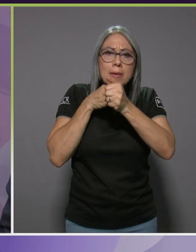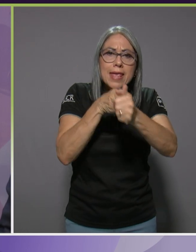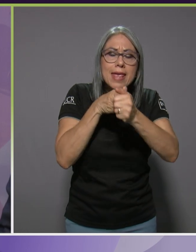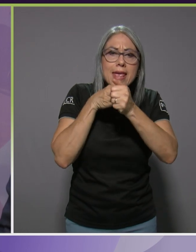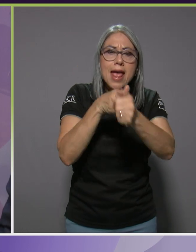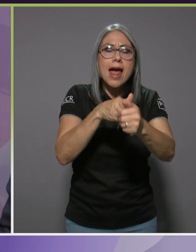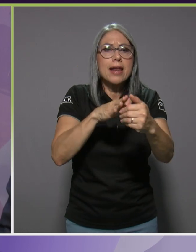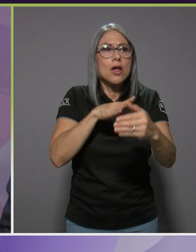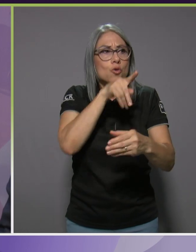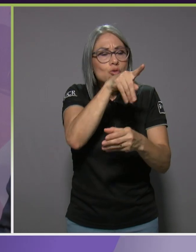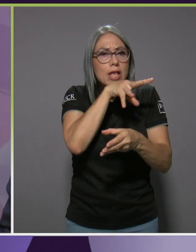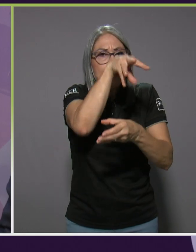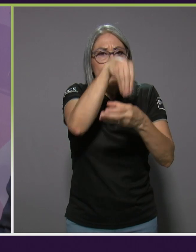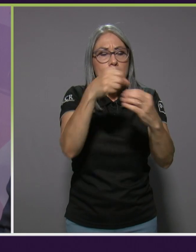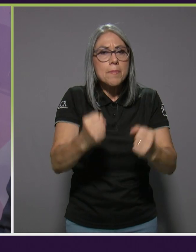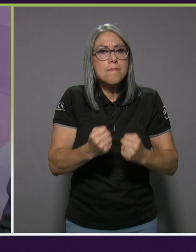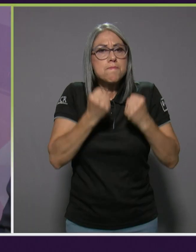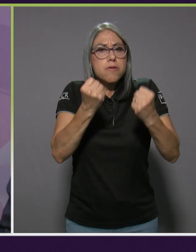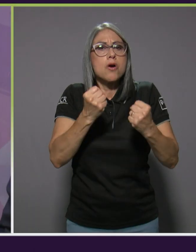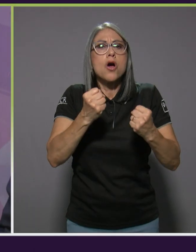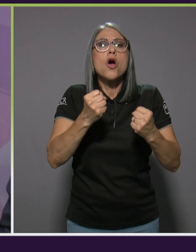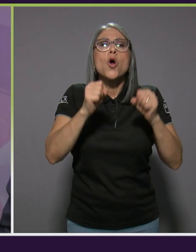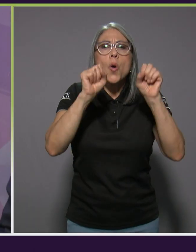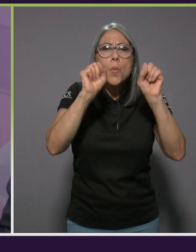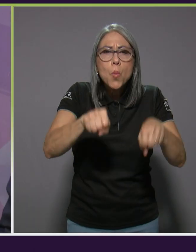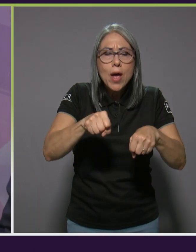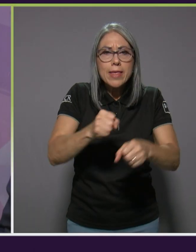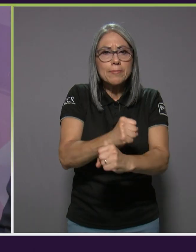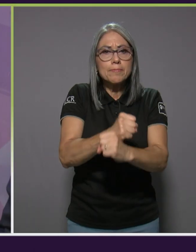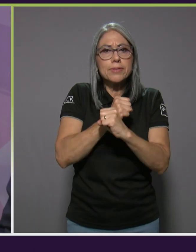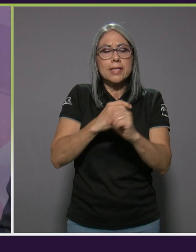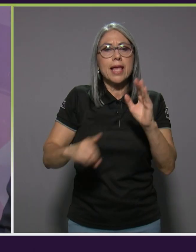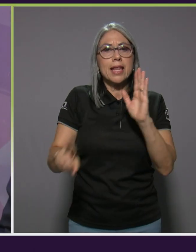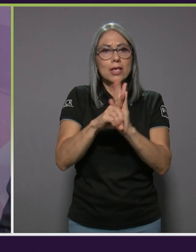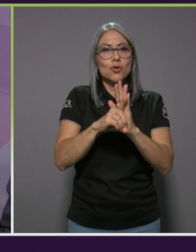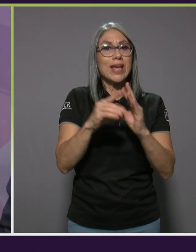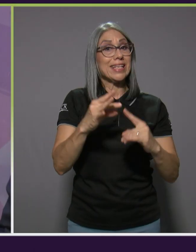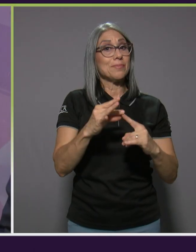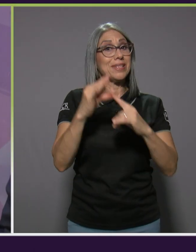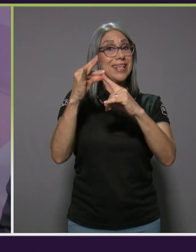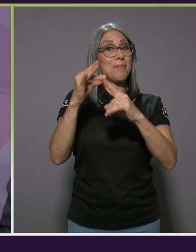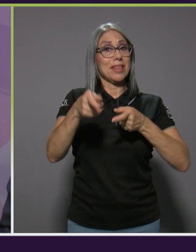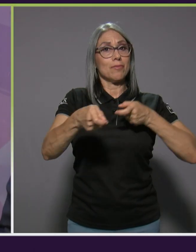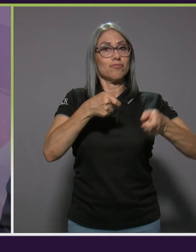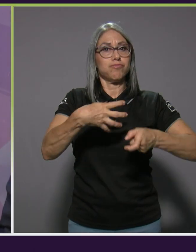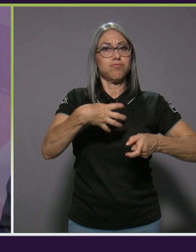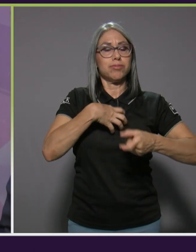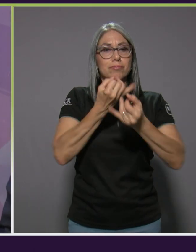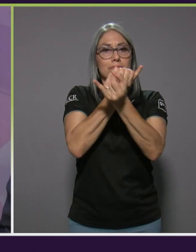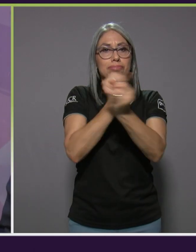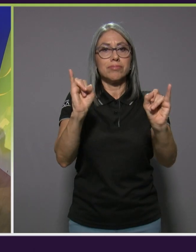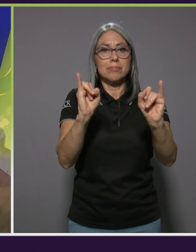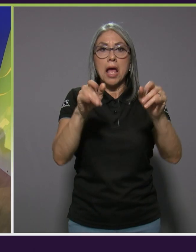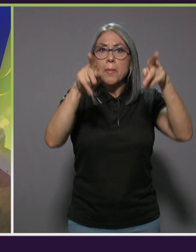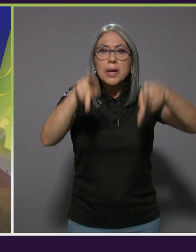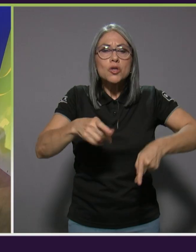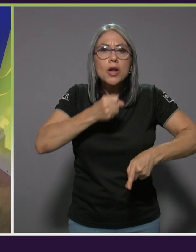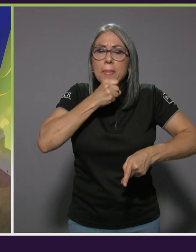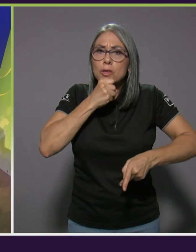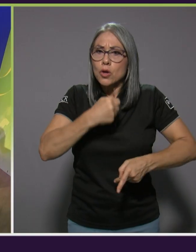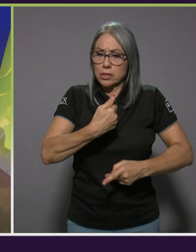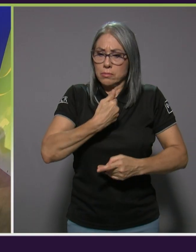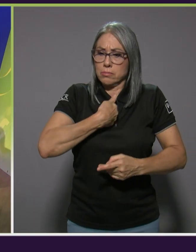debe él garantizar su derecho de persona adulta mayor, sobre todo el tema de la autonomía. Todas las personas mayores tienen su autonomía, todos